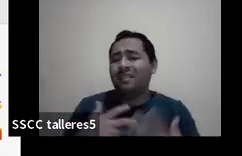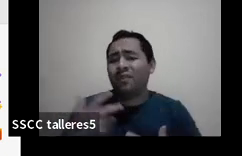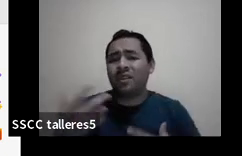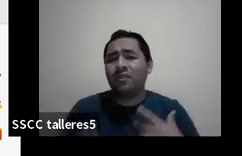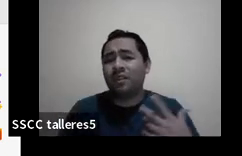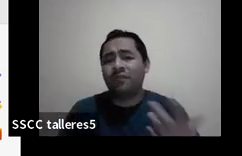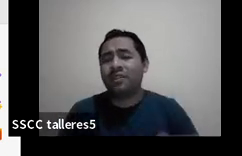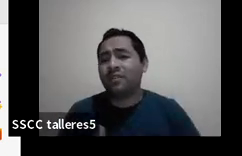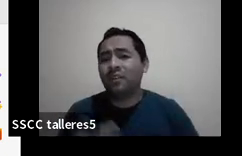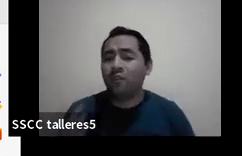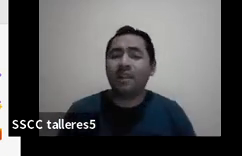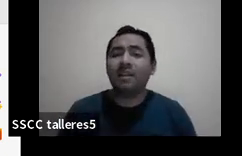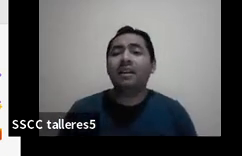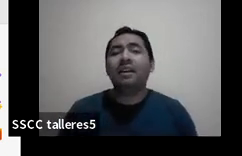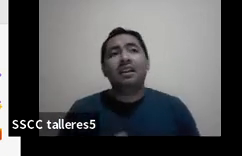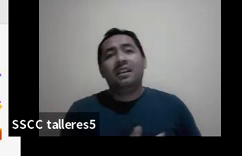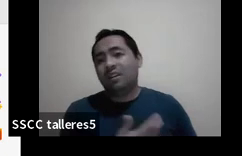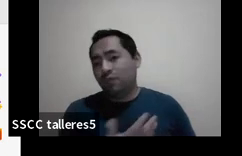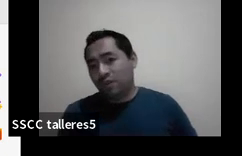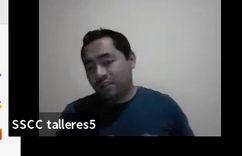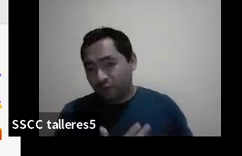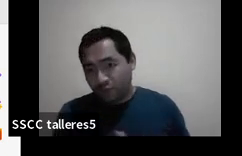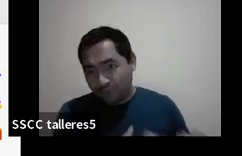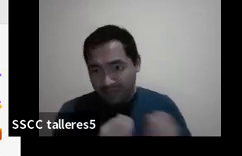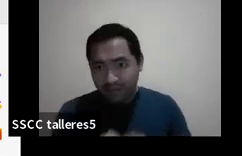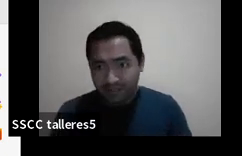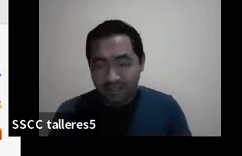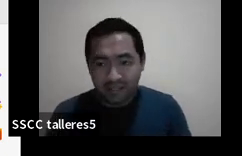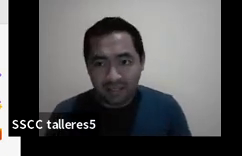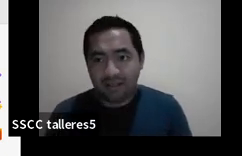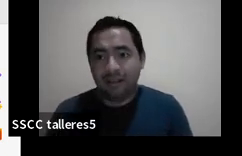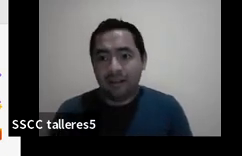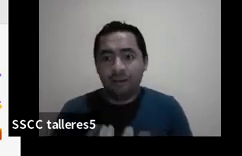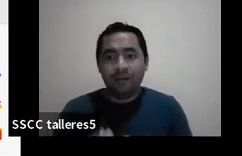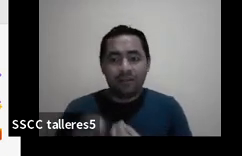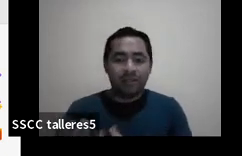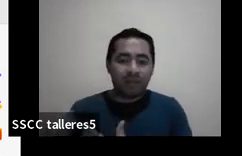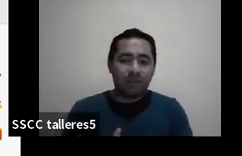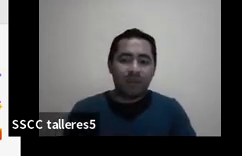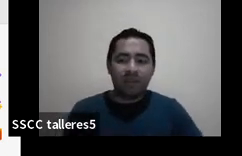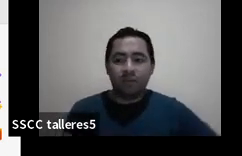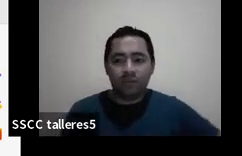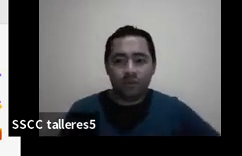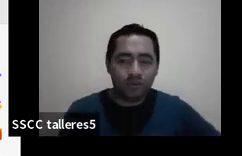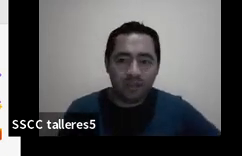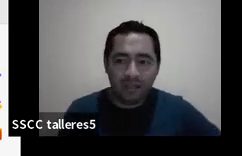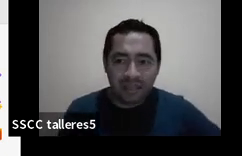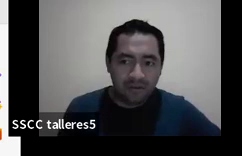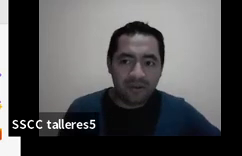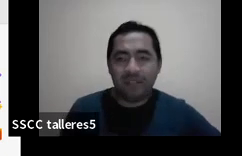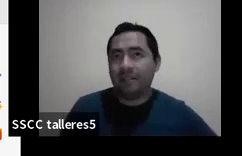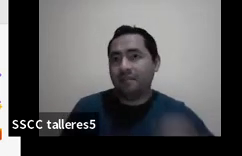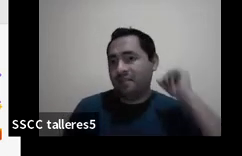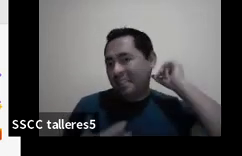tienen que estar esforzándose el doble. En algunos casos son los padres los que tienen que ir a la universidad para acompañar a sus hijos